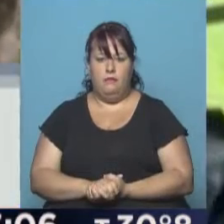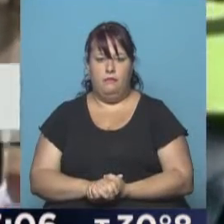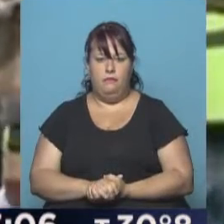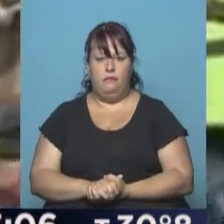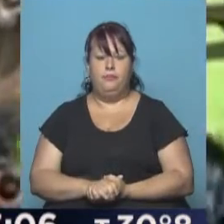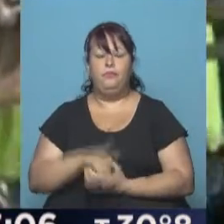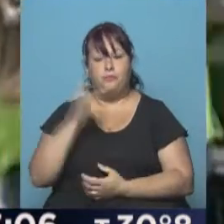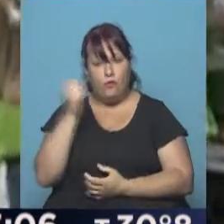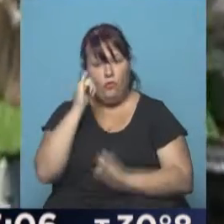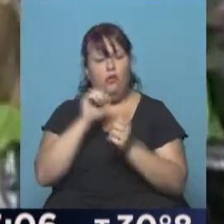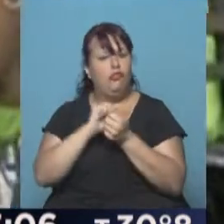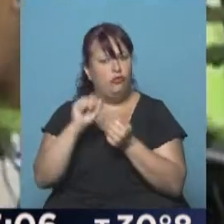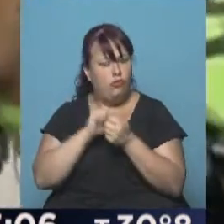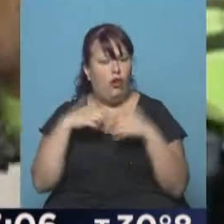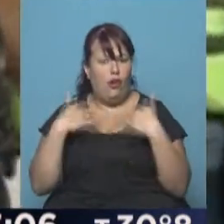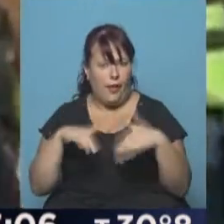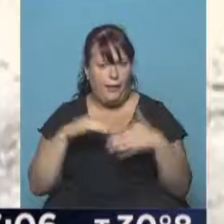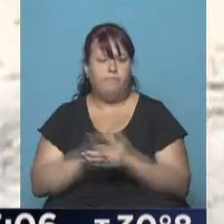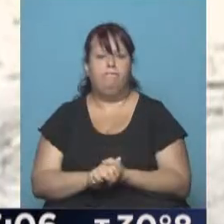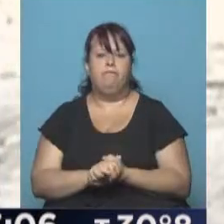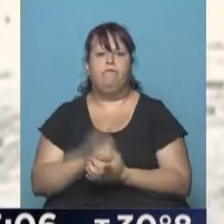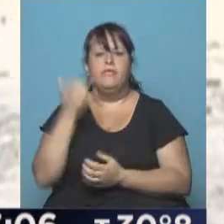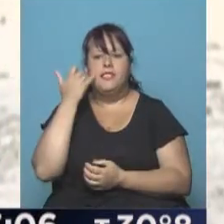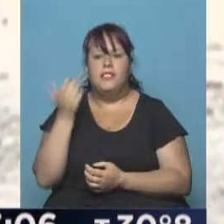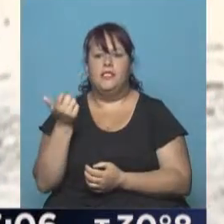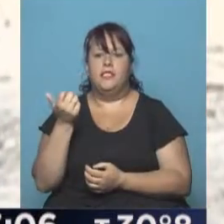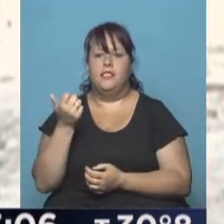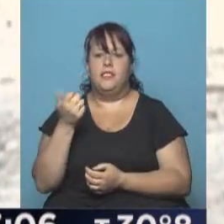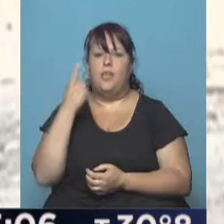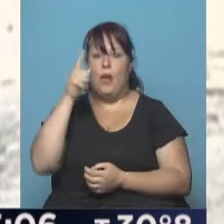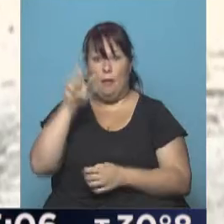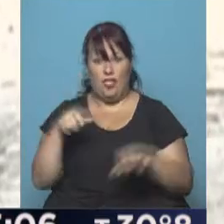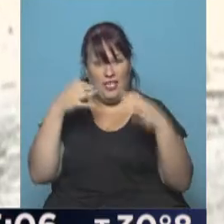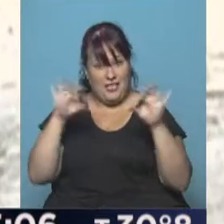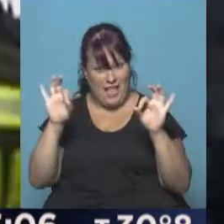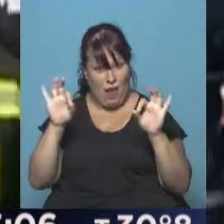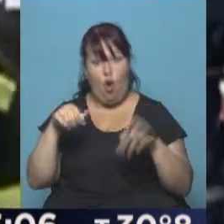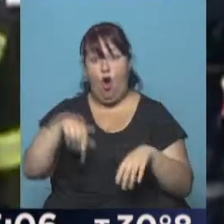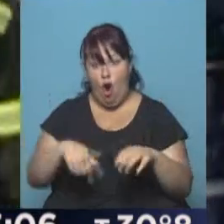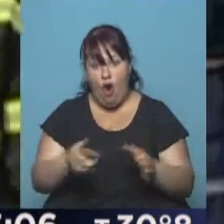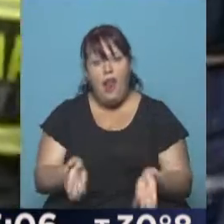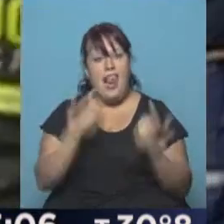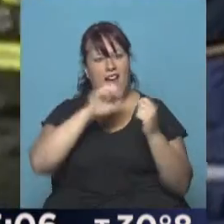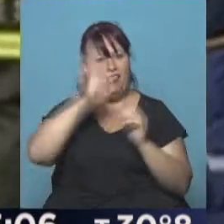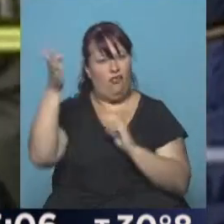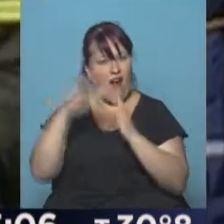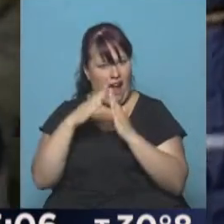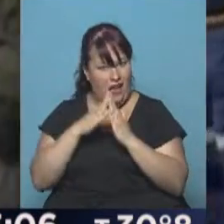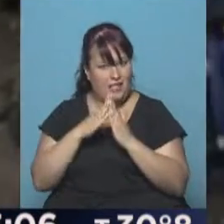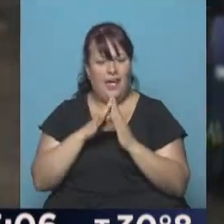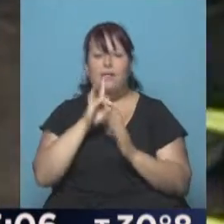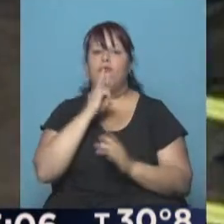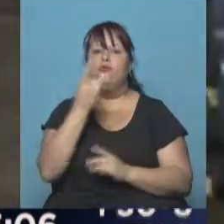Hay que destacar una historia increíble, ¿no? Hay ya uno de los sobrevivientes que en el día de hoy fue dado de alta. Es